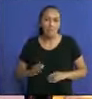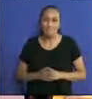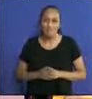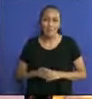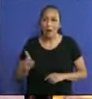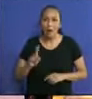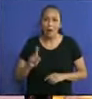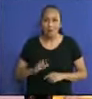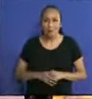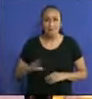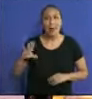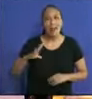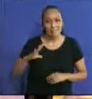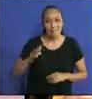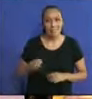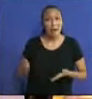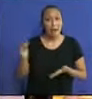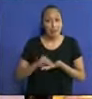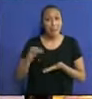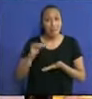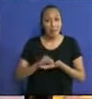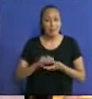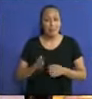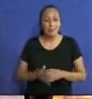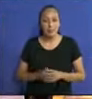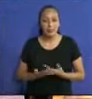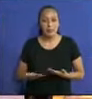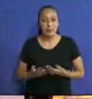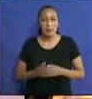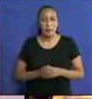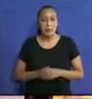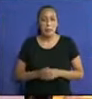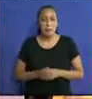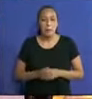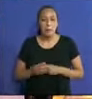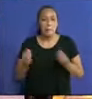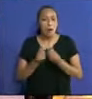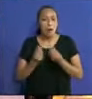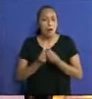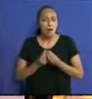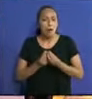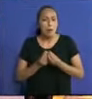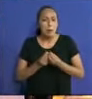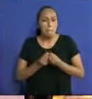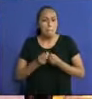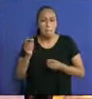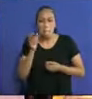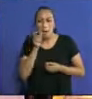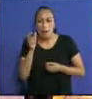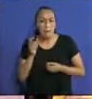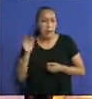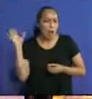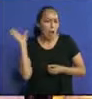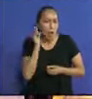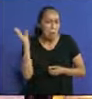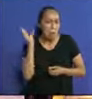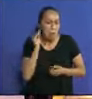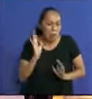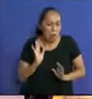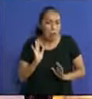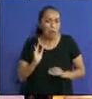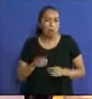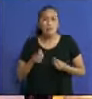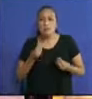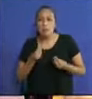las palabras que escuchamos estos días, la Navidad es como un manantial de buenos